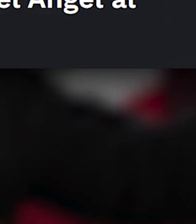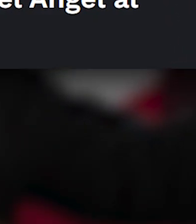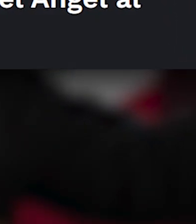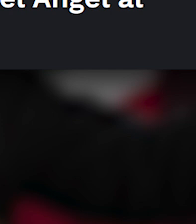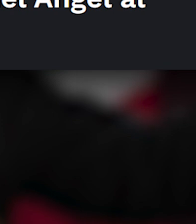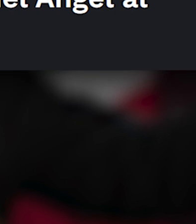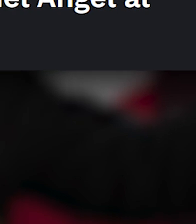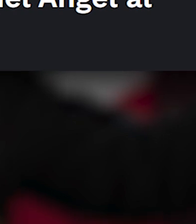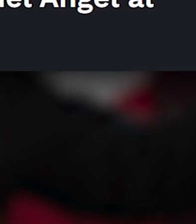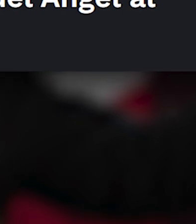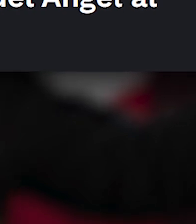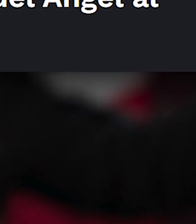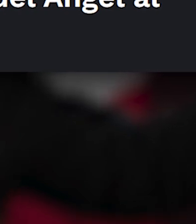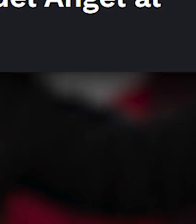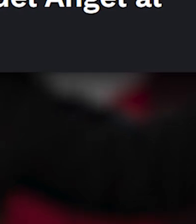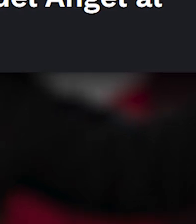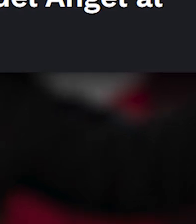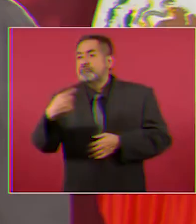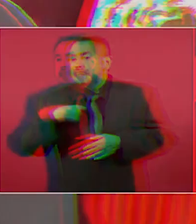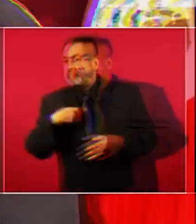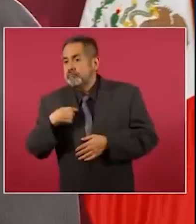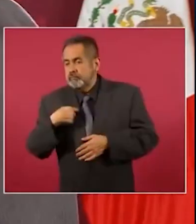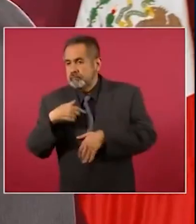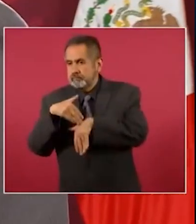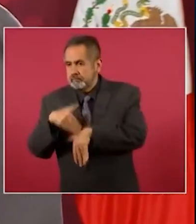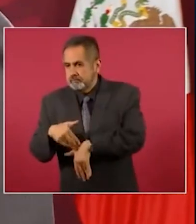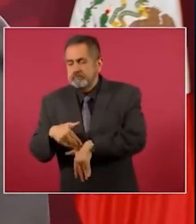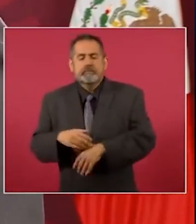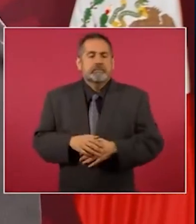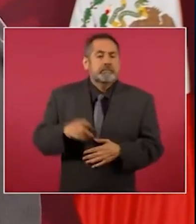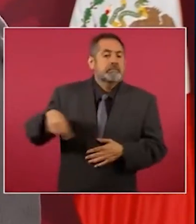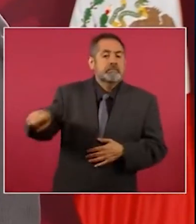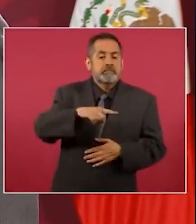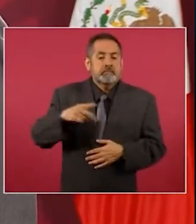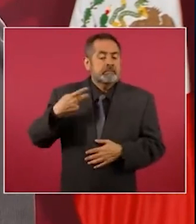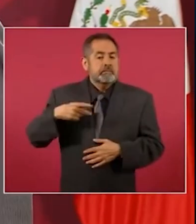marcha el próximo domingo, 27 de noviembre. La gente quiere